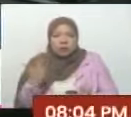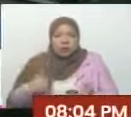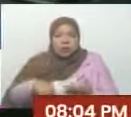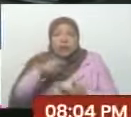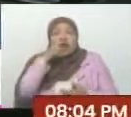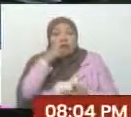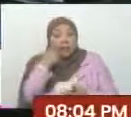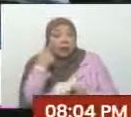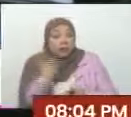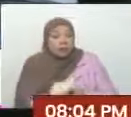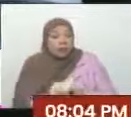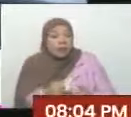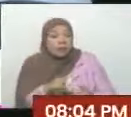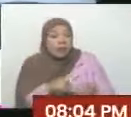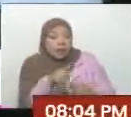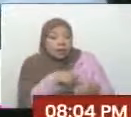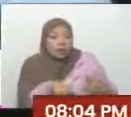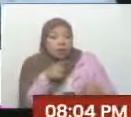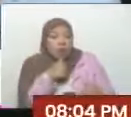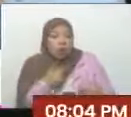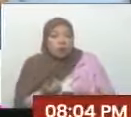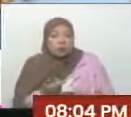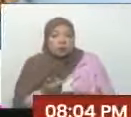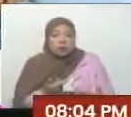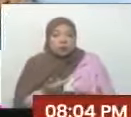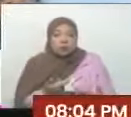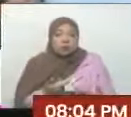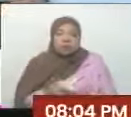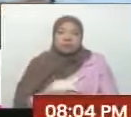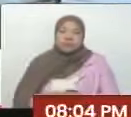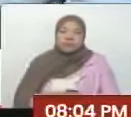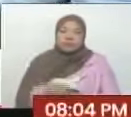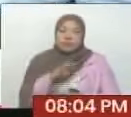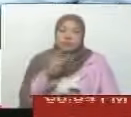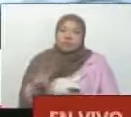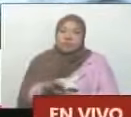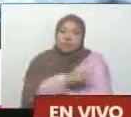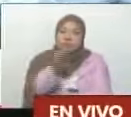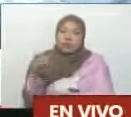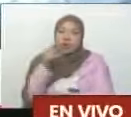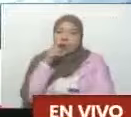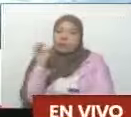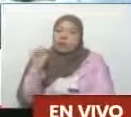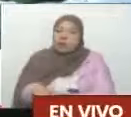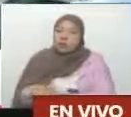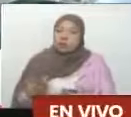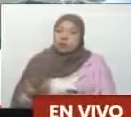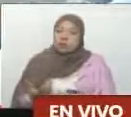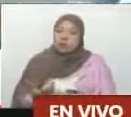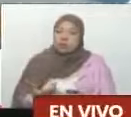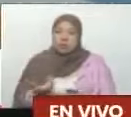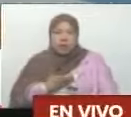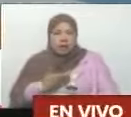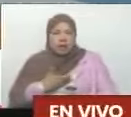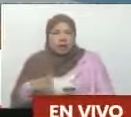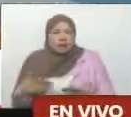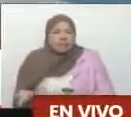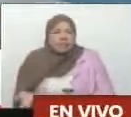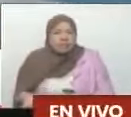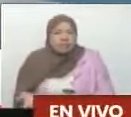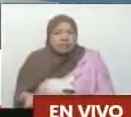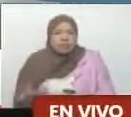ahí. A las 24 horas el hueco estaba tapado. Ah, porque pasó Maduro. Y el alcalde,